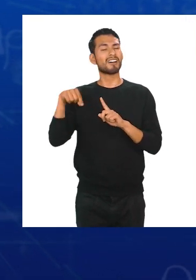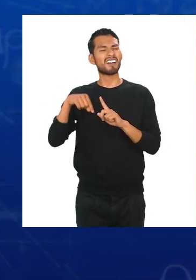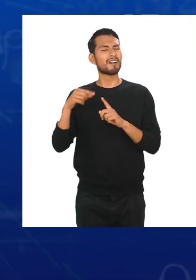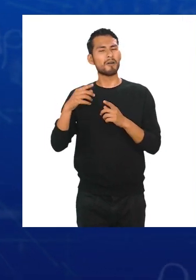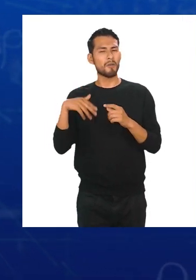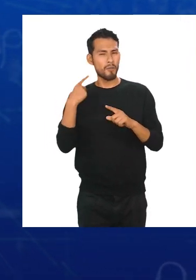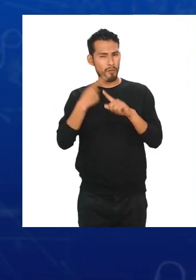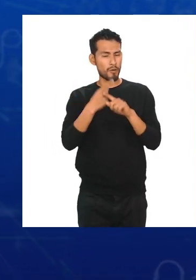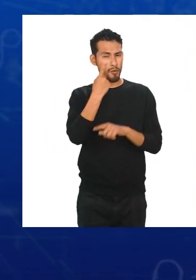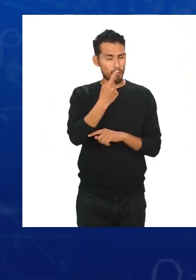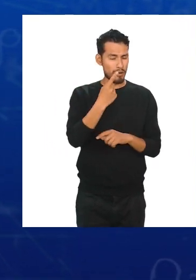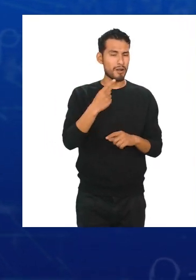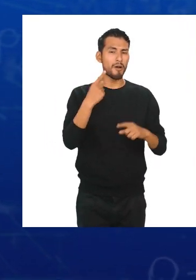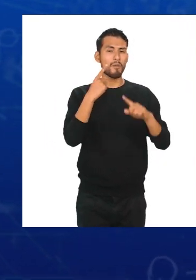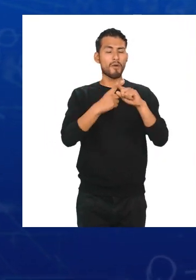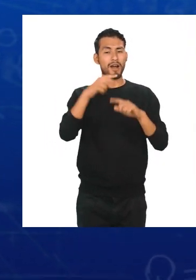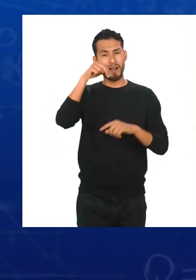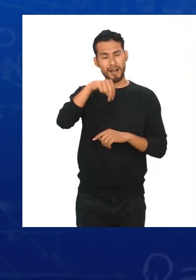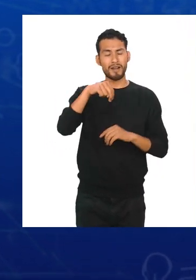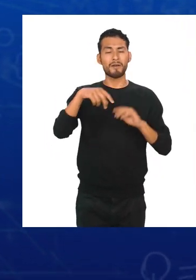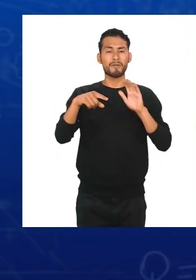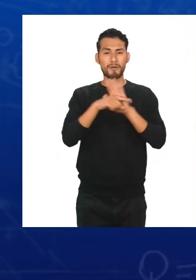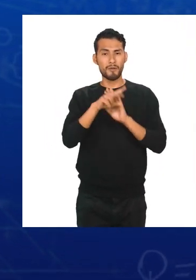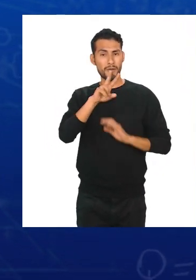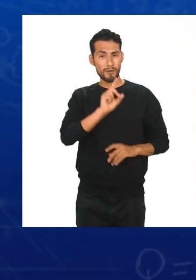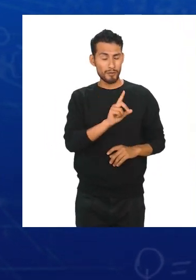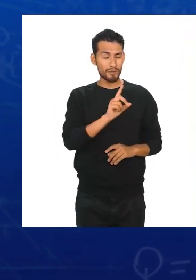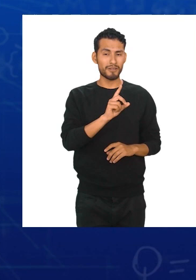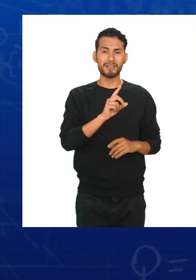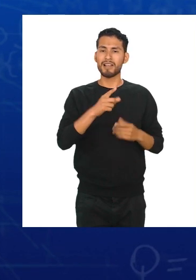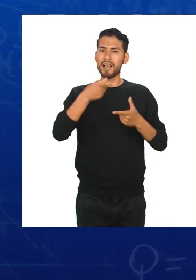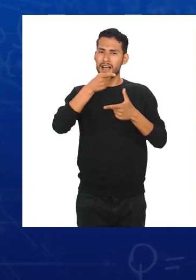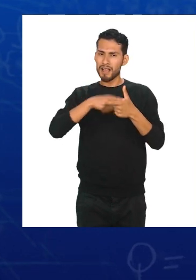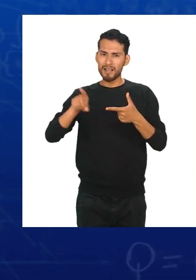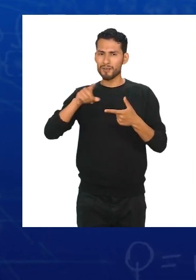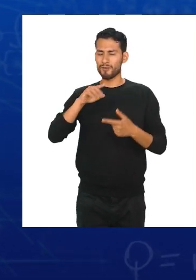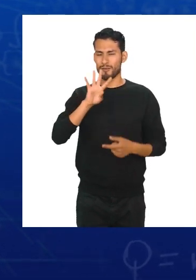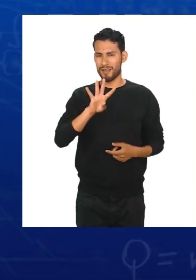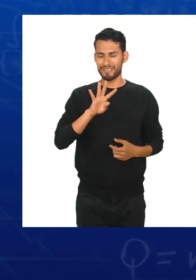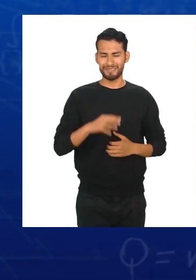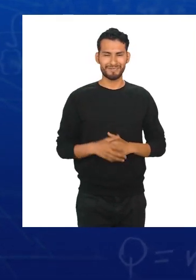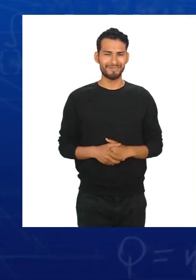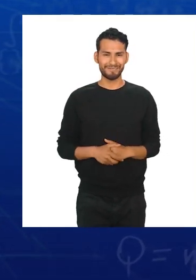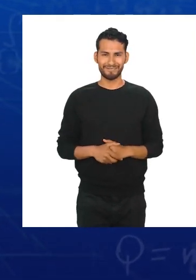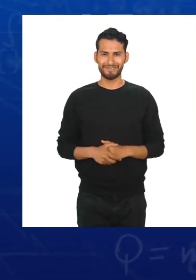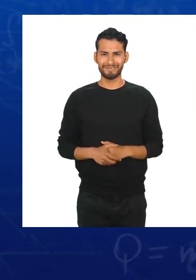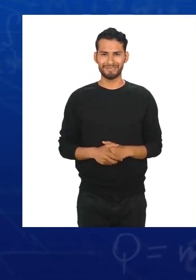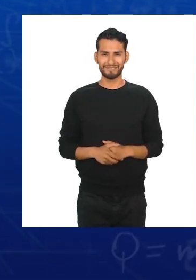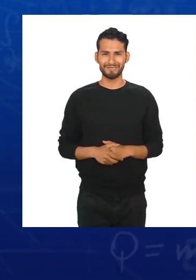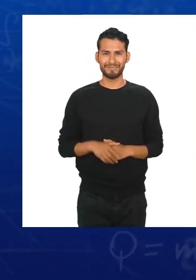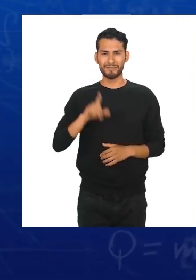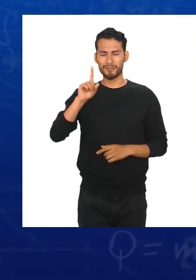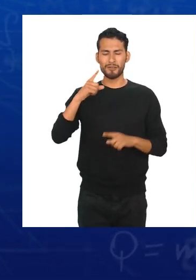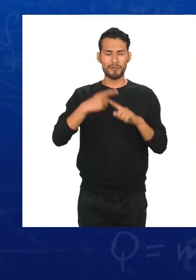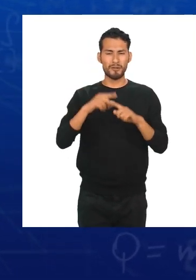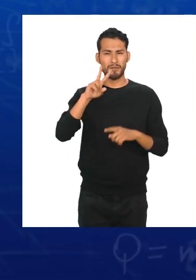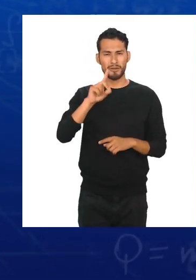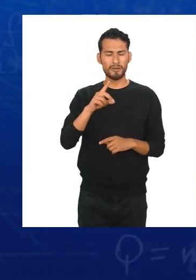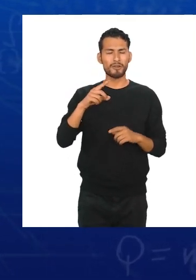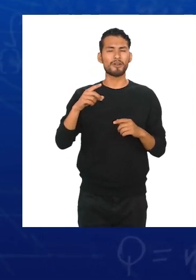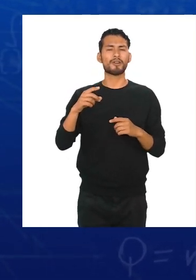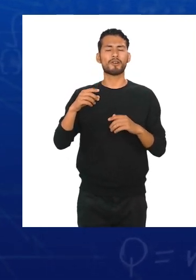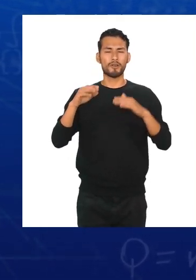cuartil, multiplicando 1 por n igual 21 y dividiendo por 4. 1